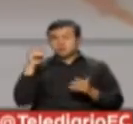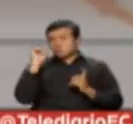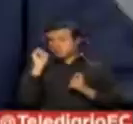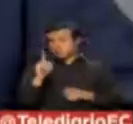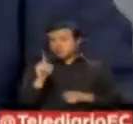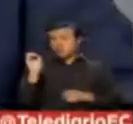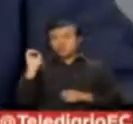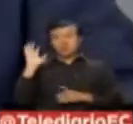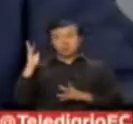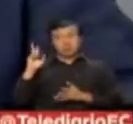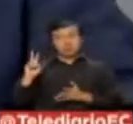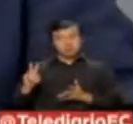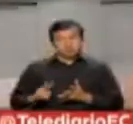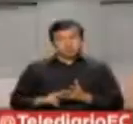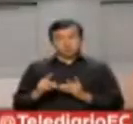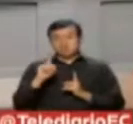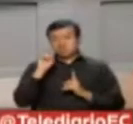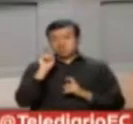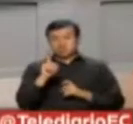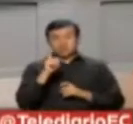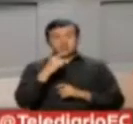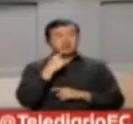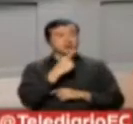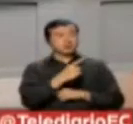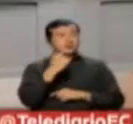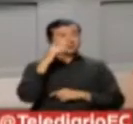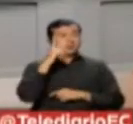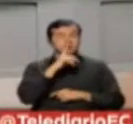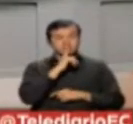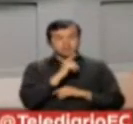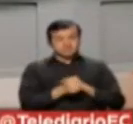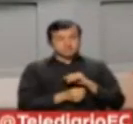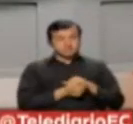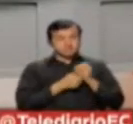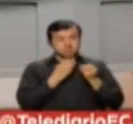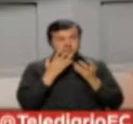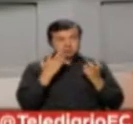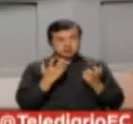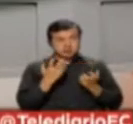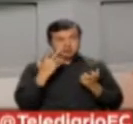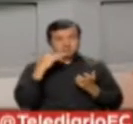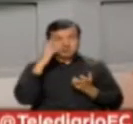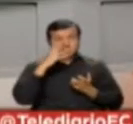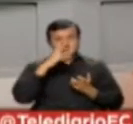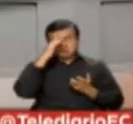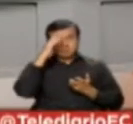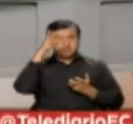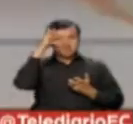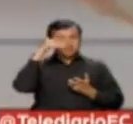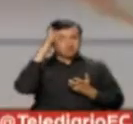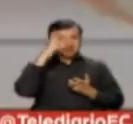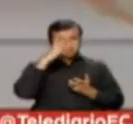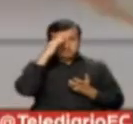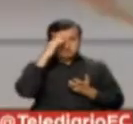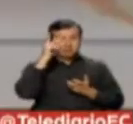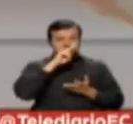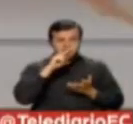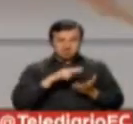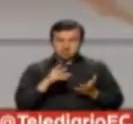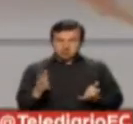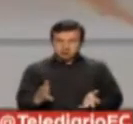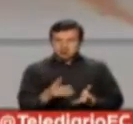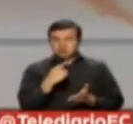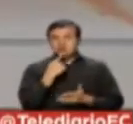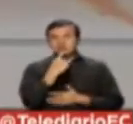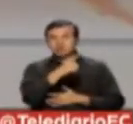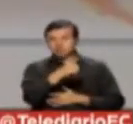no están leyendo y les decimos un poco en secreto les decimos si quieren saber algo más que un profesor leen no sé cómo